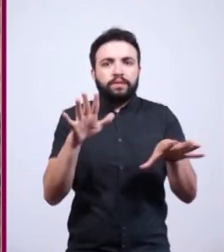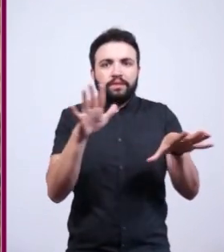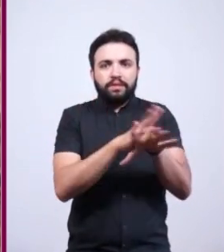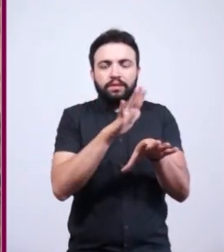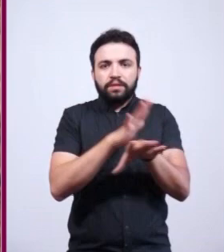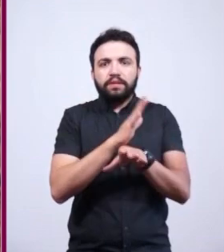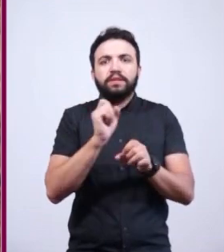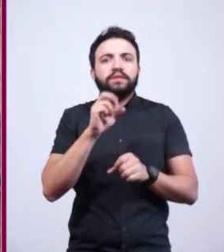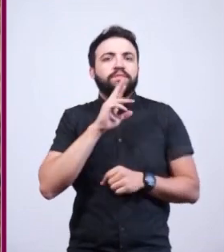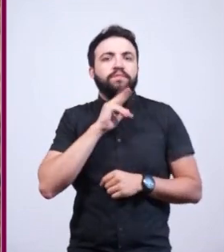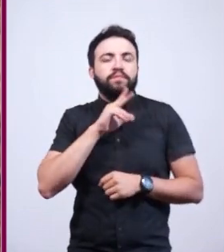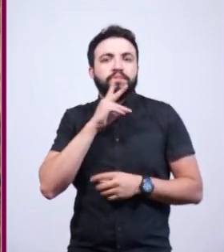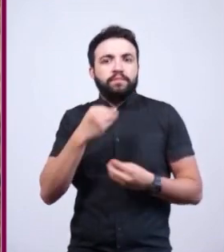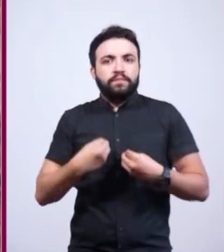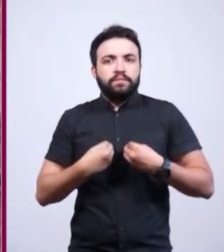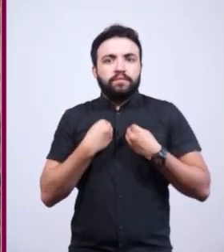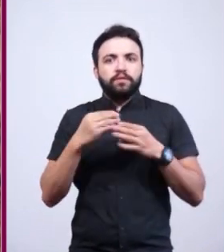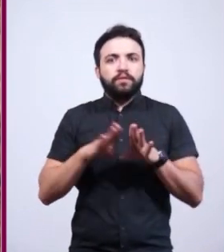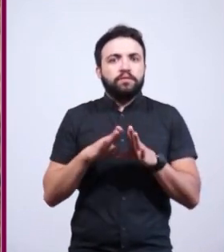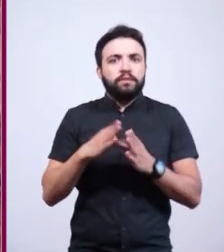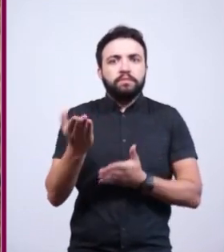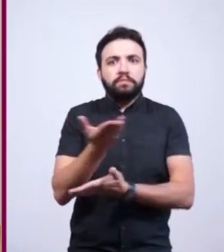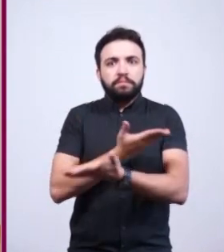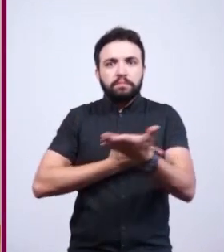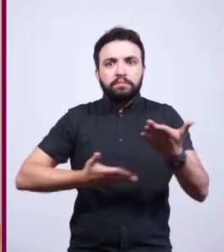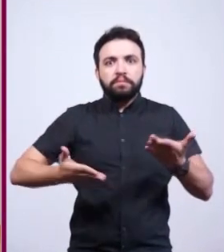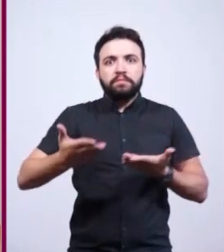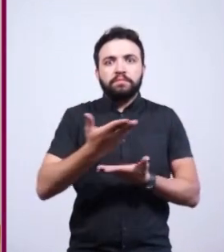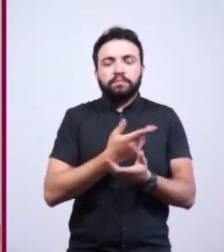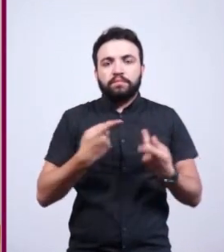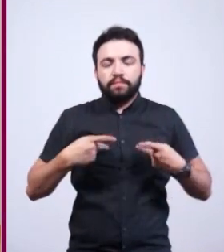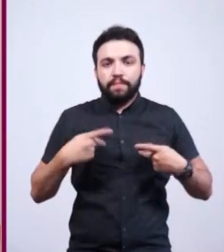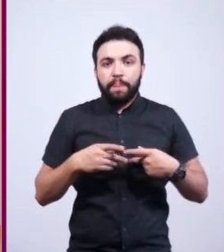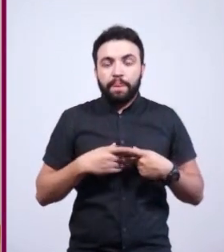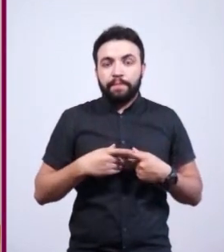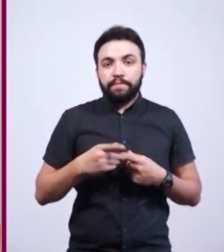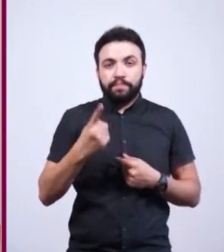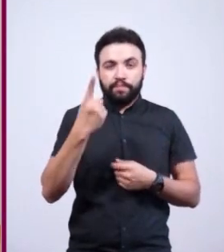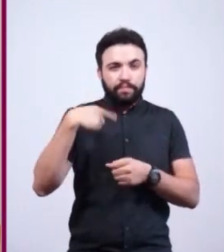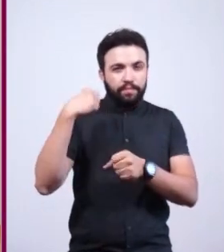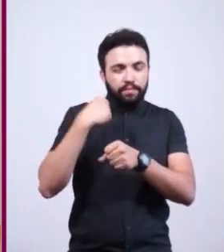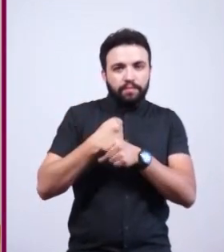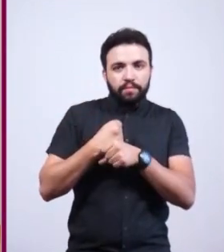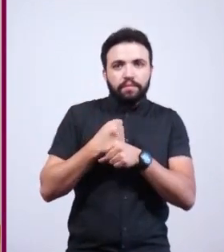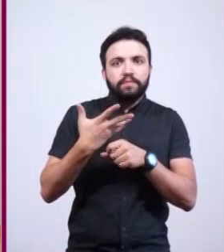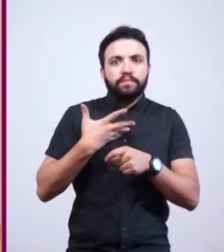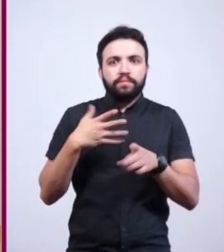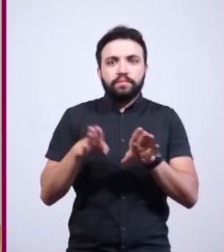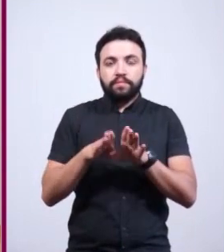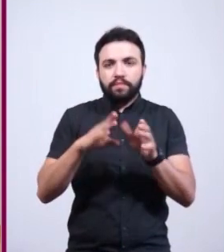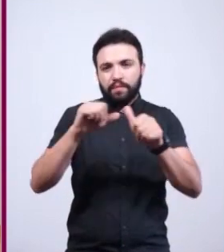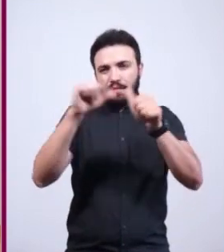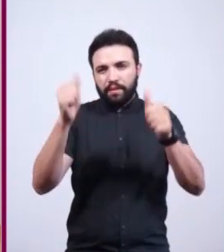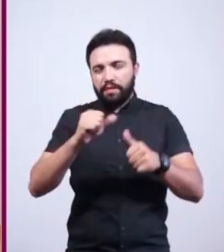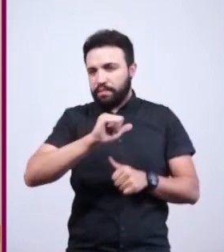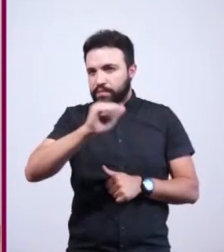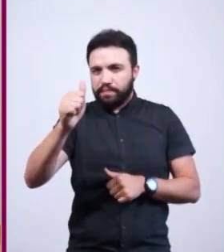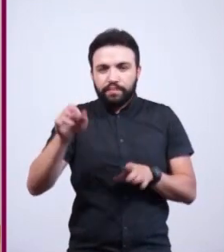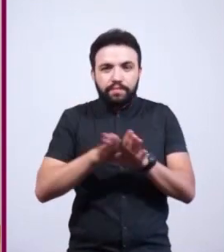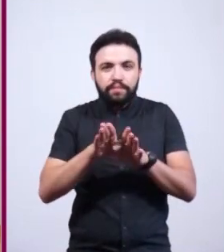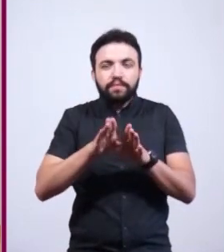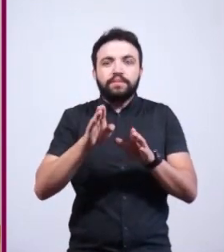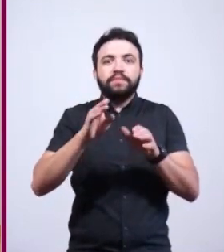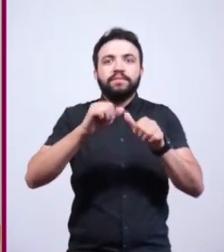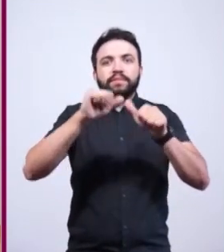nuestras maneras de vida y convivencia con lo que nos rodea. Incluso el año pasado, Florencia creó junto con otras artistas y psicólogas un